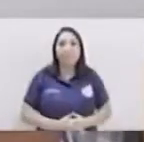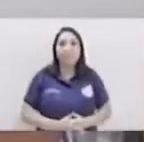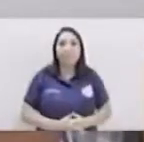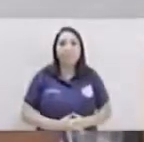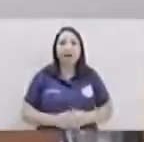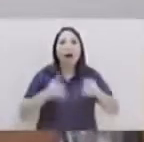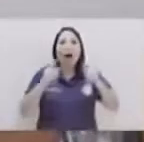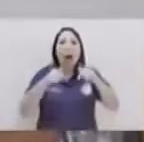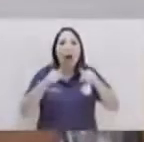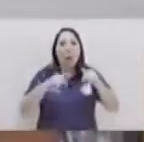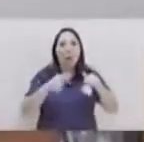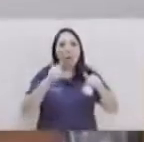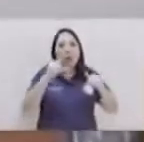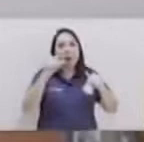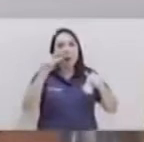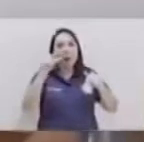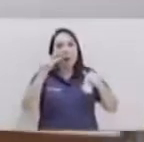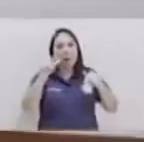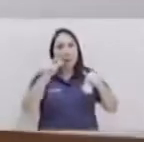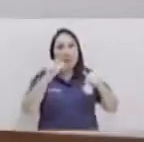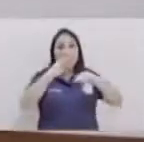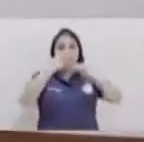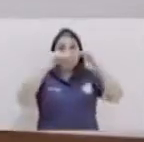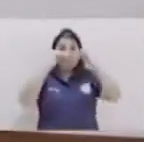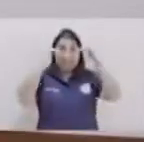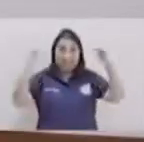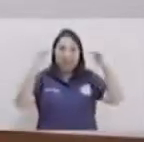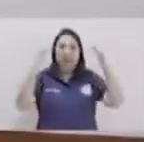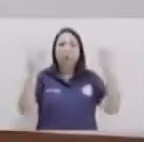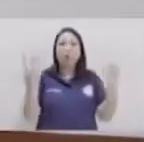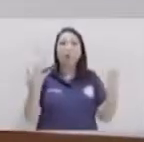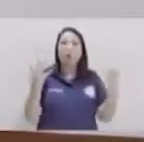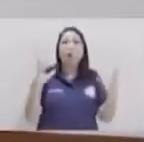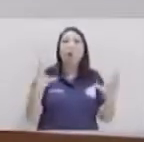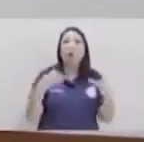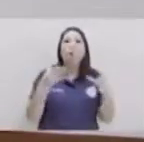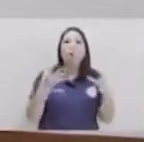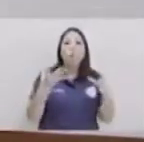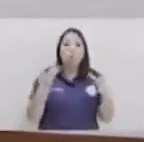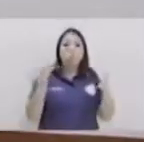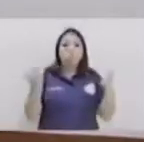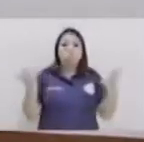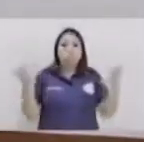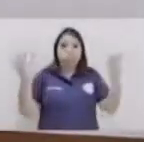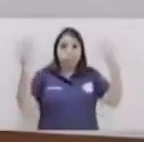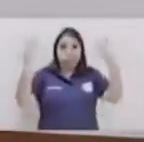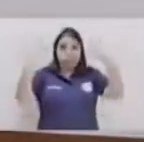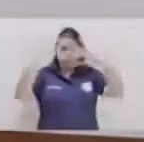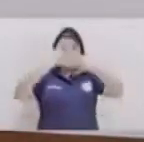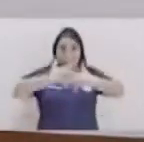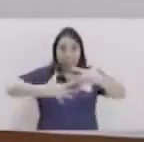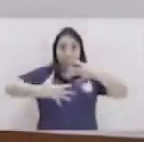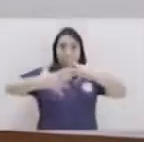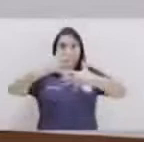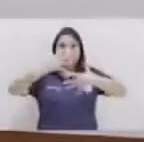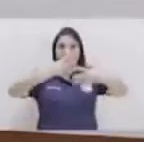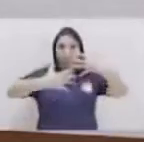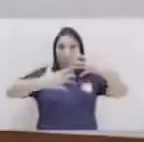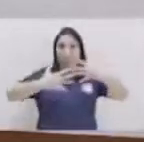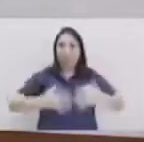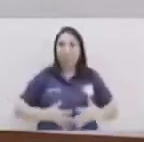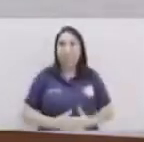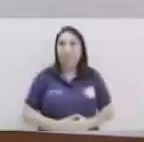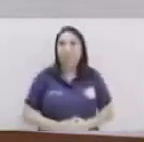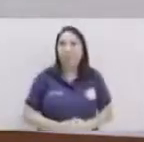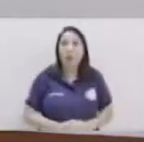Ahora, viene el secreto del cielo. Vamos a unificarlo. Entonces vamos a usar nuestros